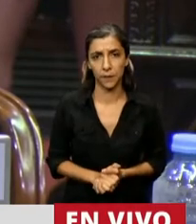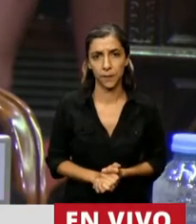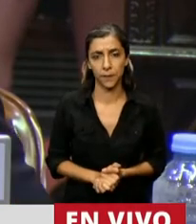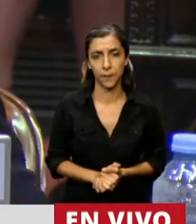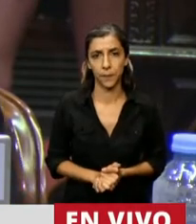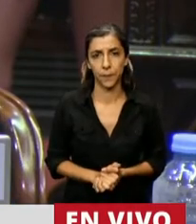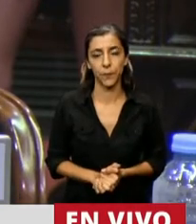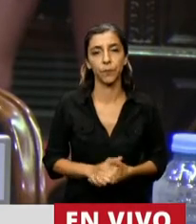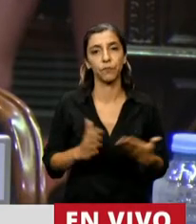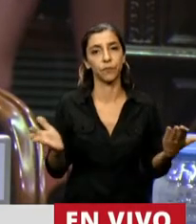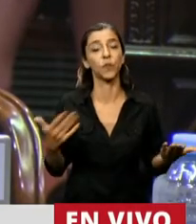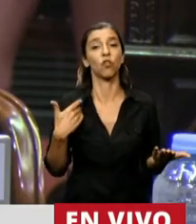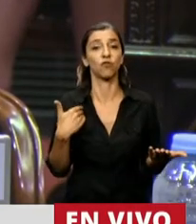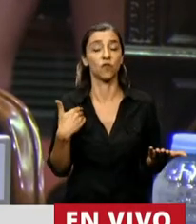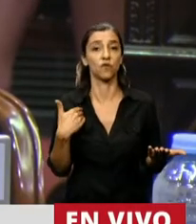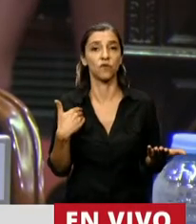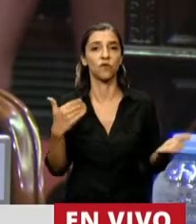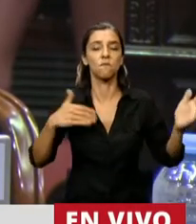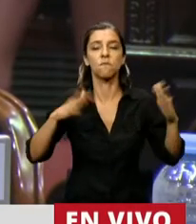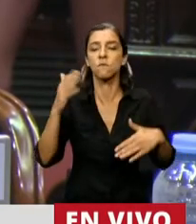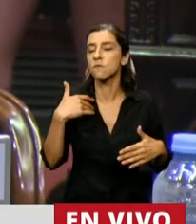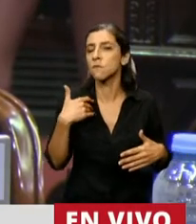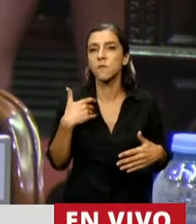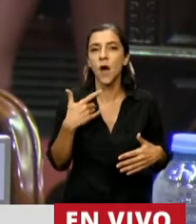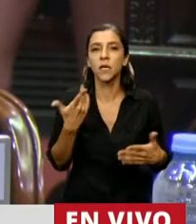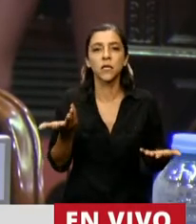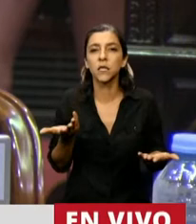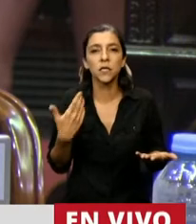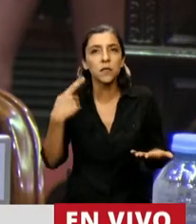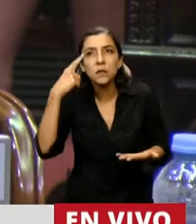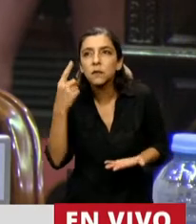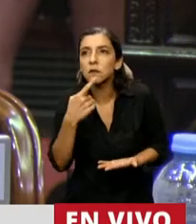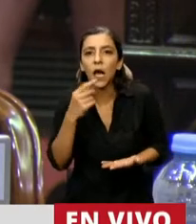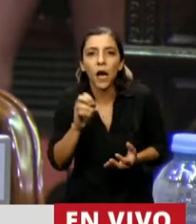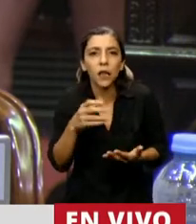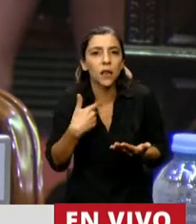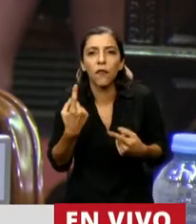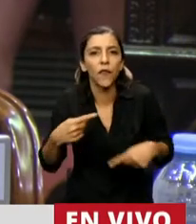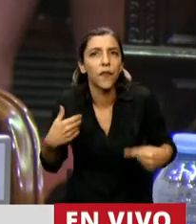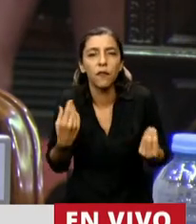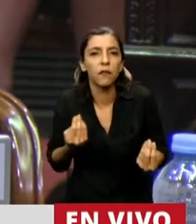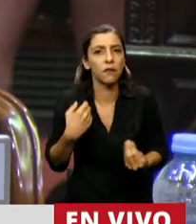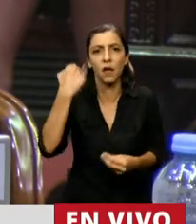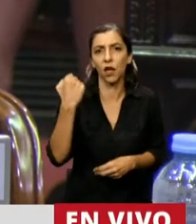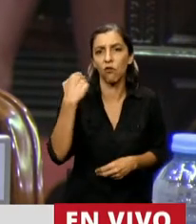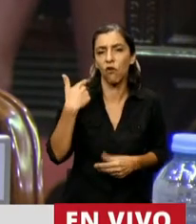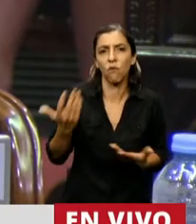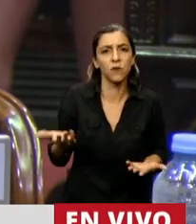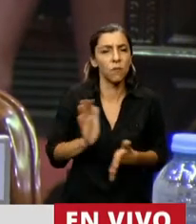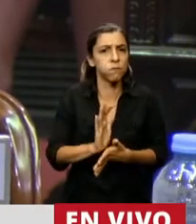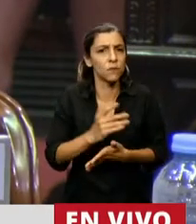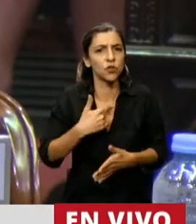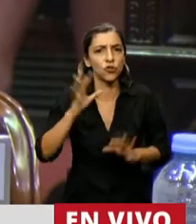cuál es la crítica en todo caso más económica más más evidente esto de la de que es procíclica la